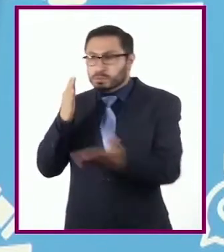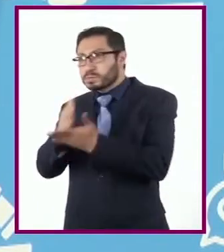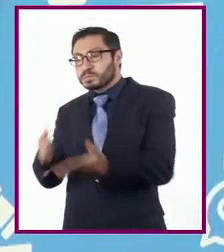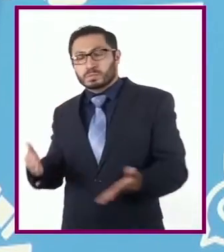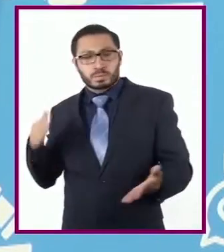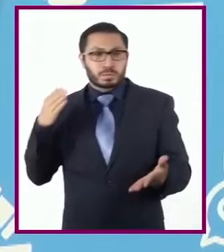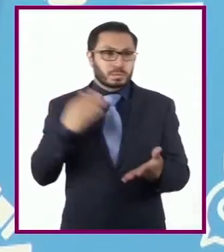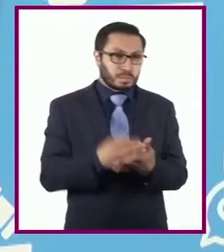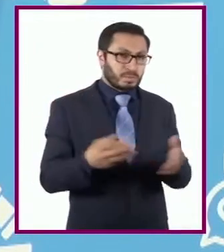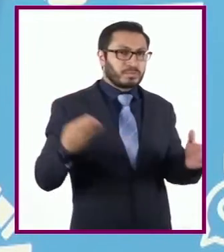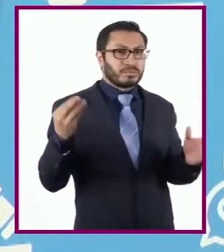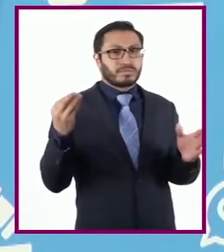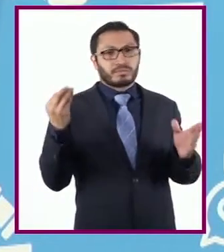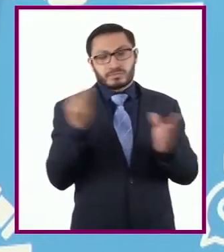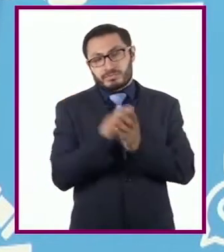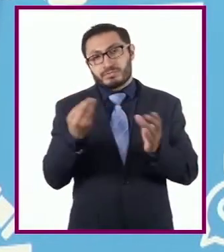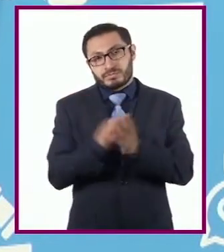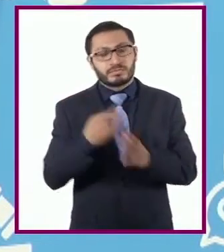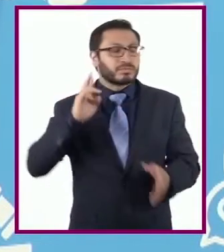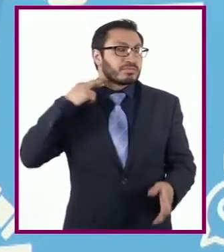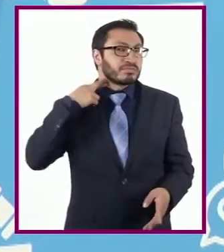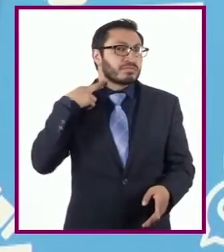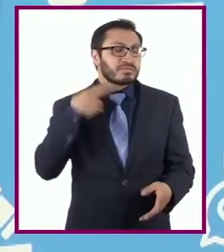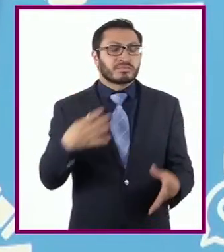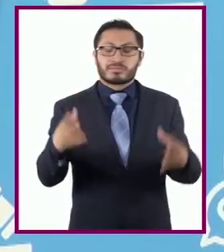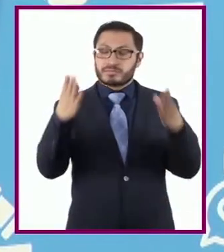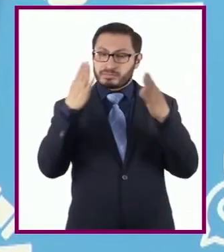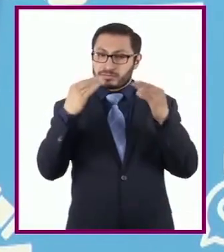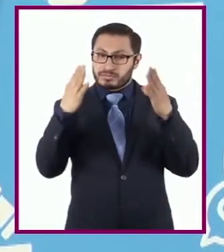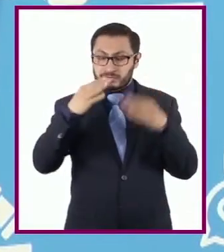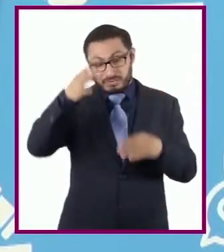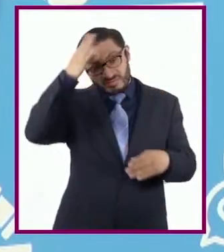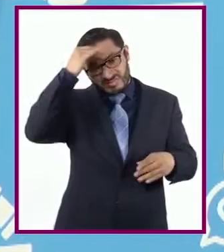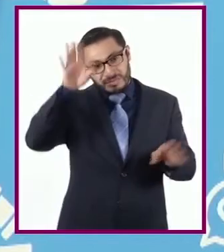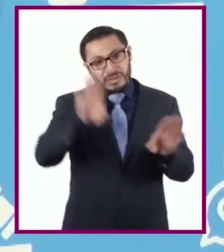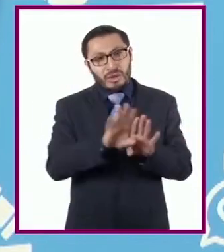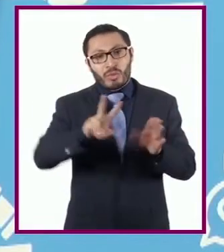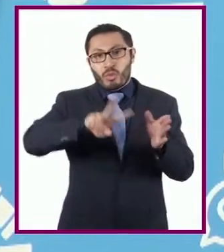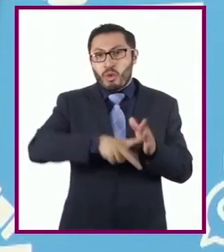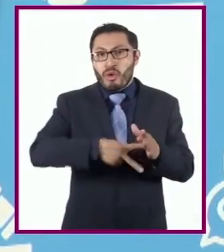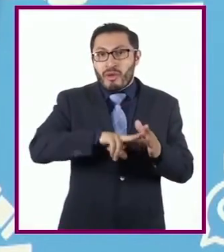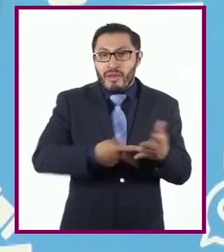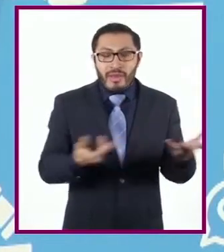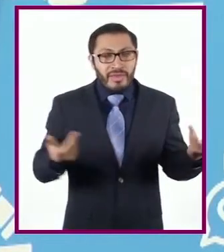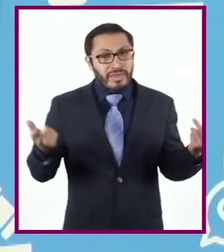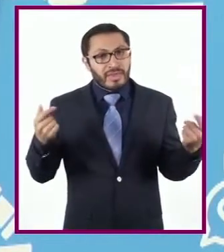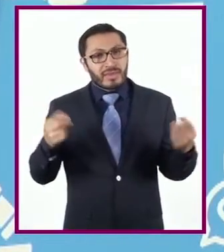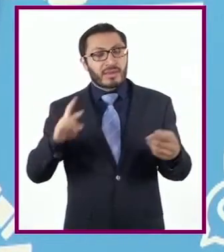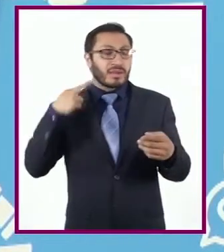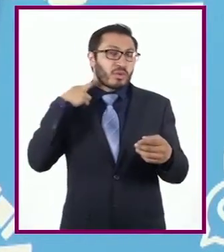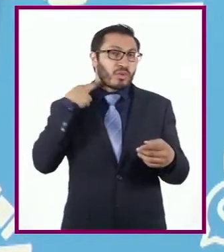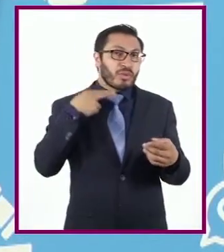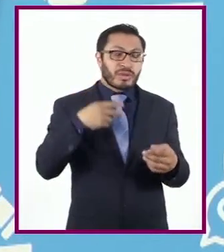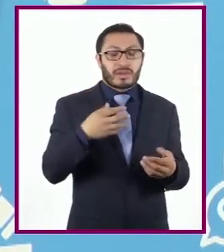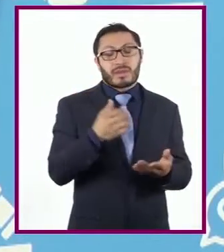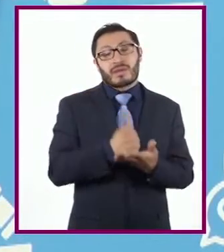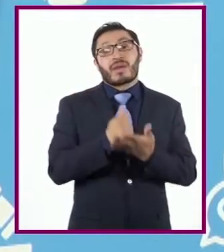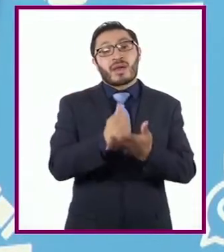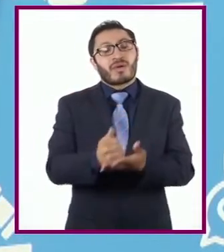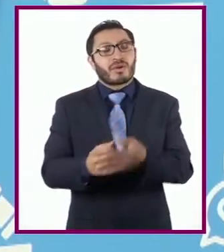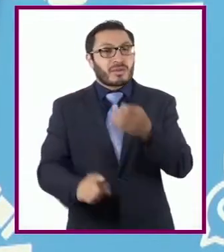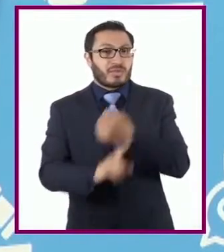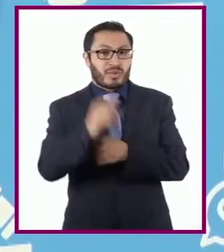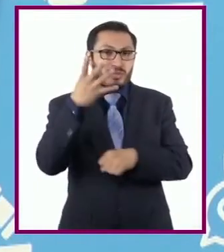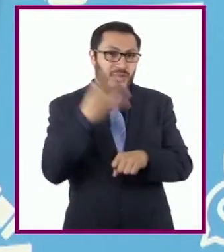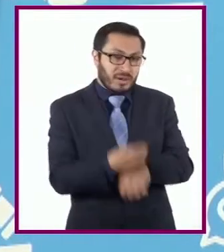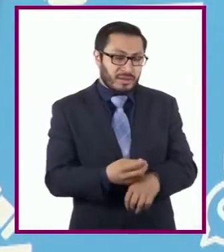robótica que me van a enseñar la parte básica de cómo alcanzar una ingeniería en robótica que puede realmente solucionar problemas de todo